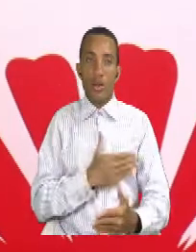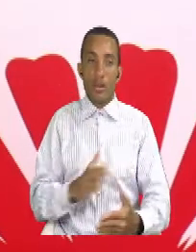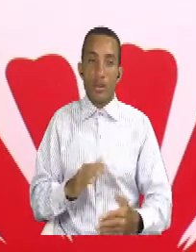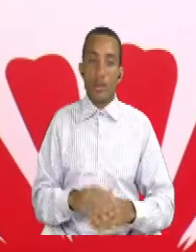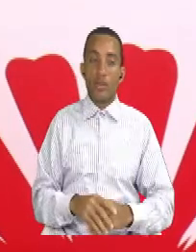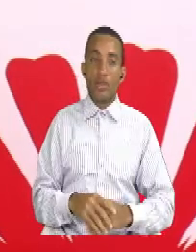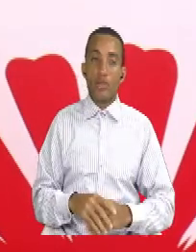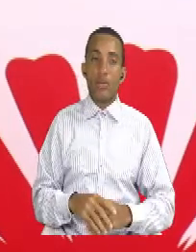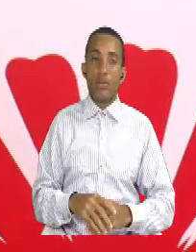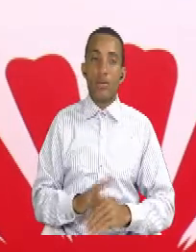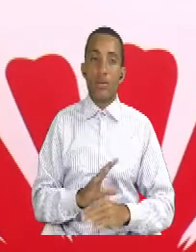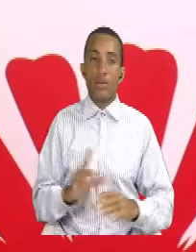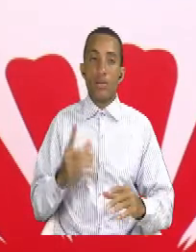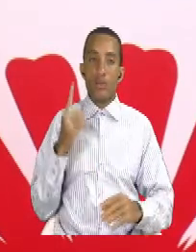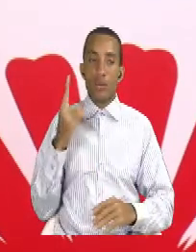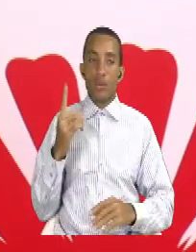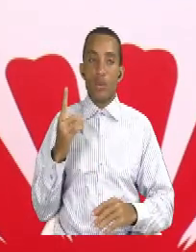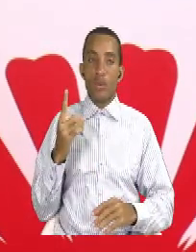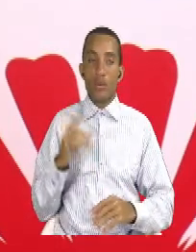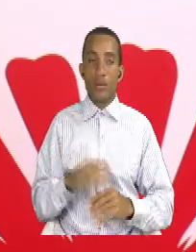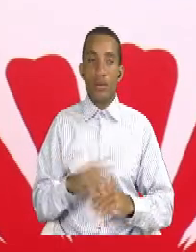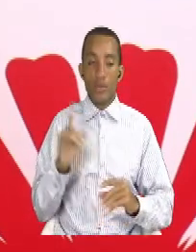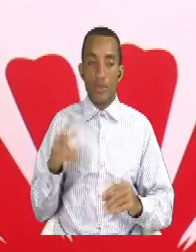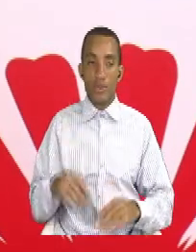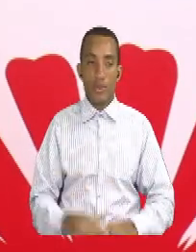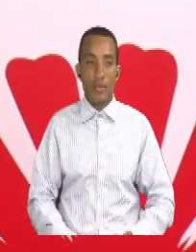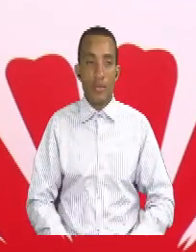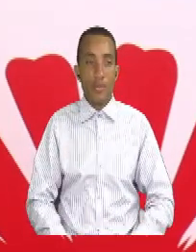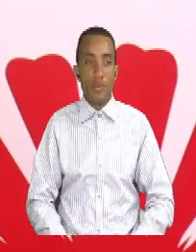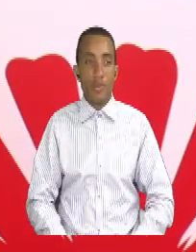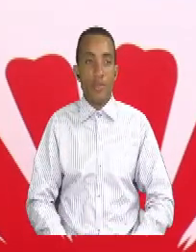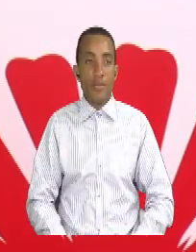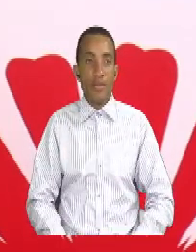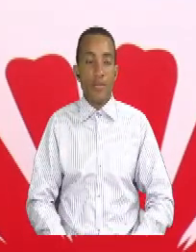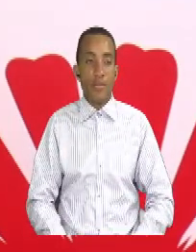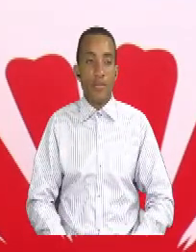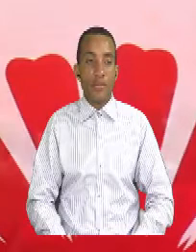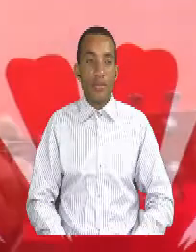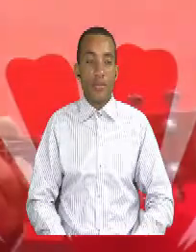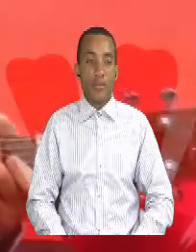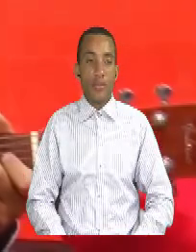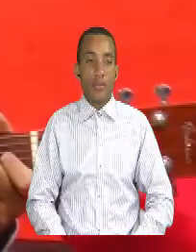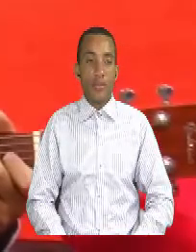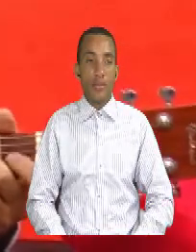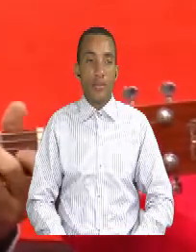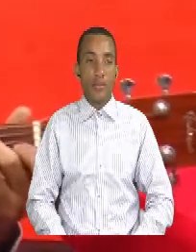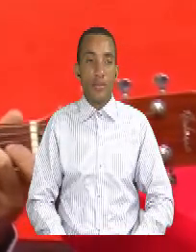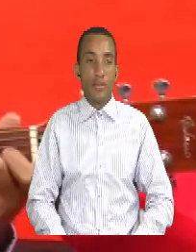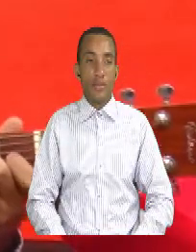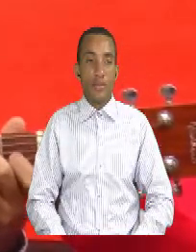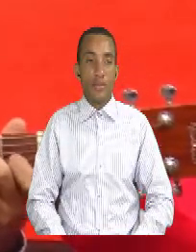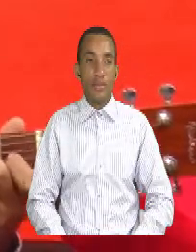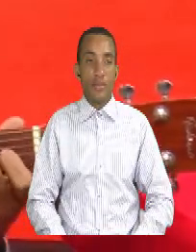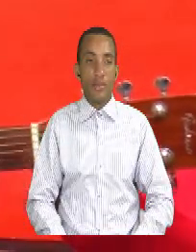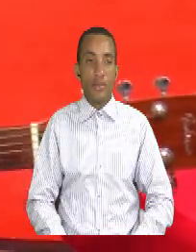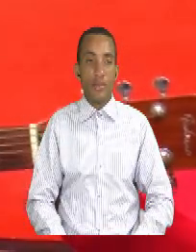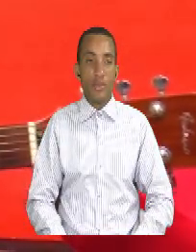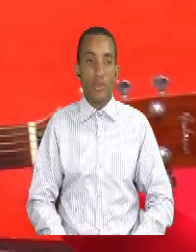una de las que representa esta campaña. Ajá. Dice: saber que se